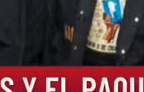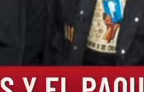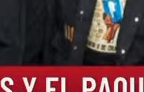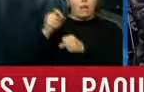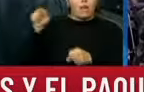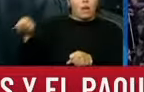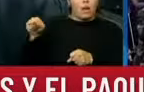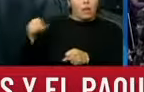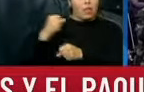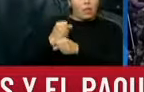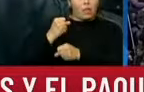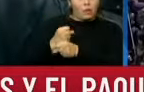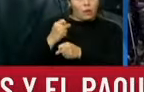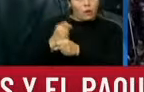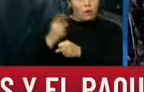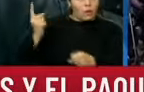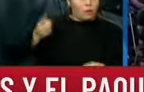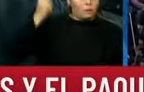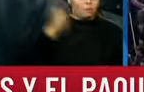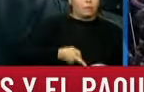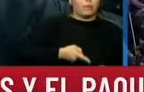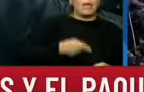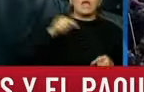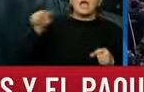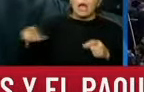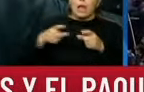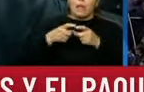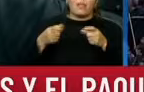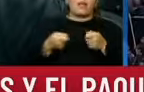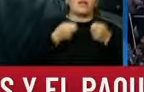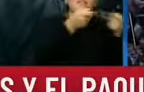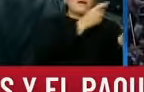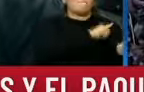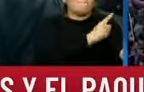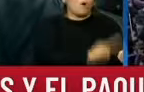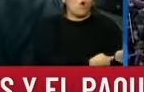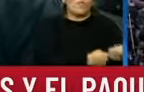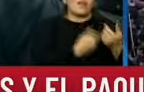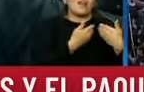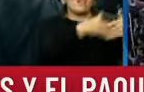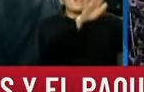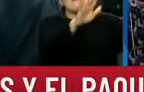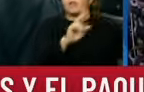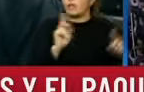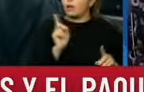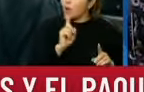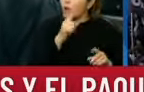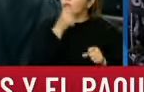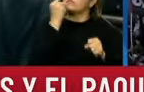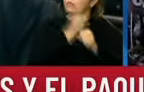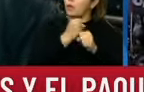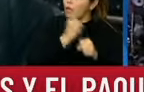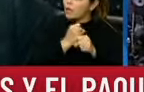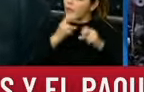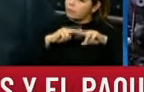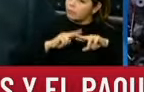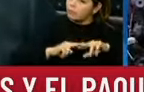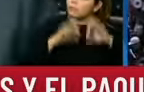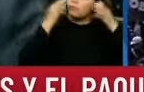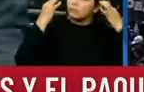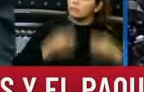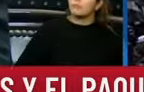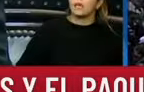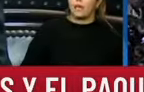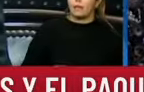No aprende más. No, pero el tema es la lijanía. Mira, te cuento algo cortito. Hoy me llamó una amiga que tiene un negocio de ropa ahí que se lo desvalijaron el sábado a la noche en